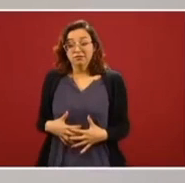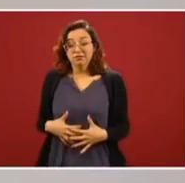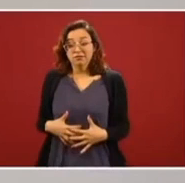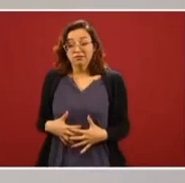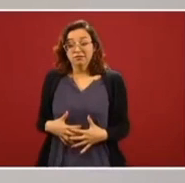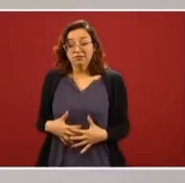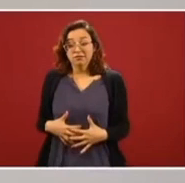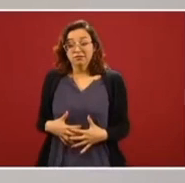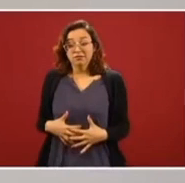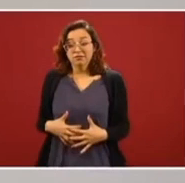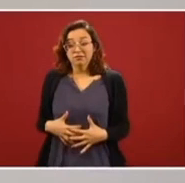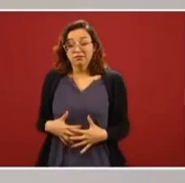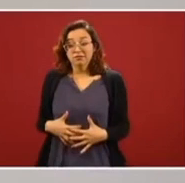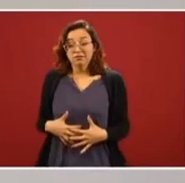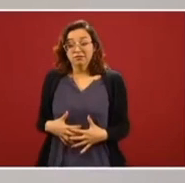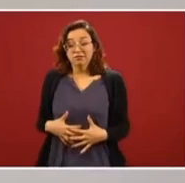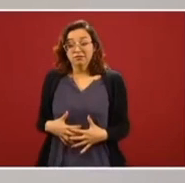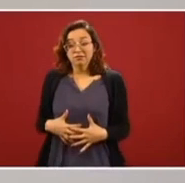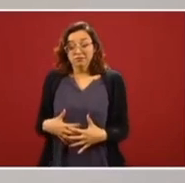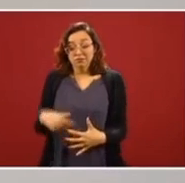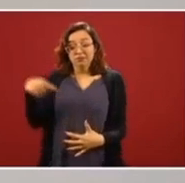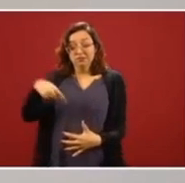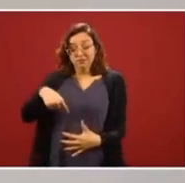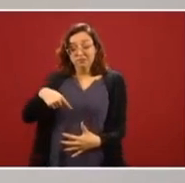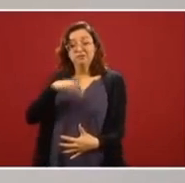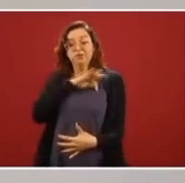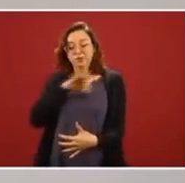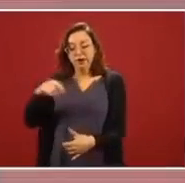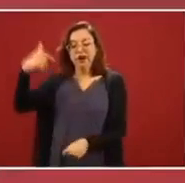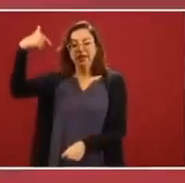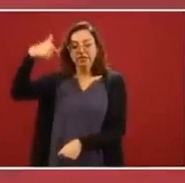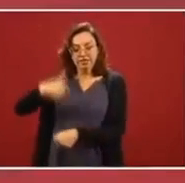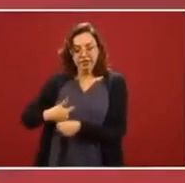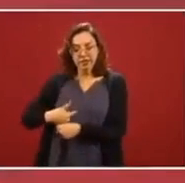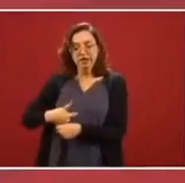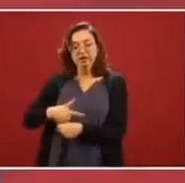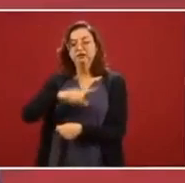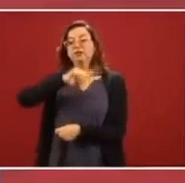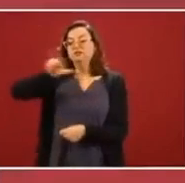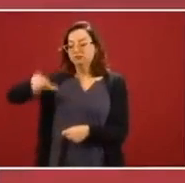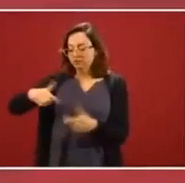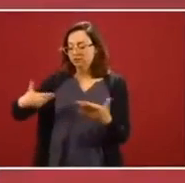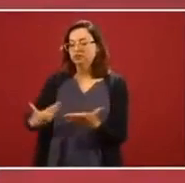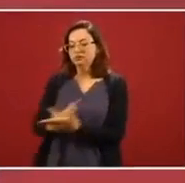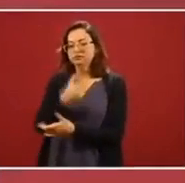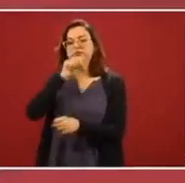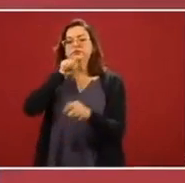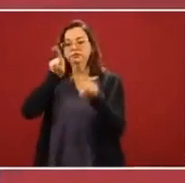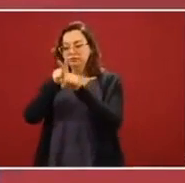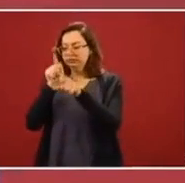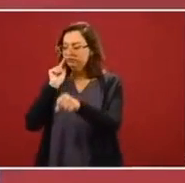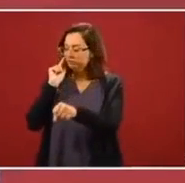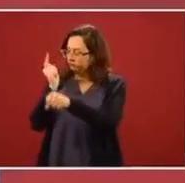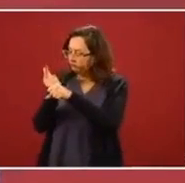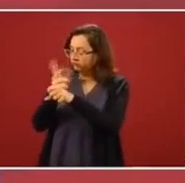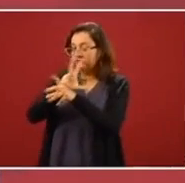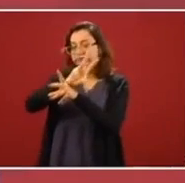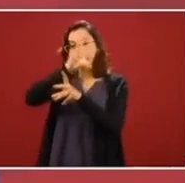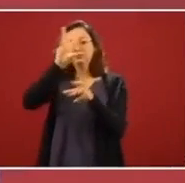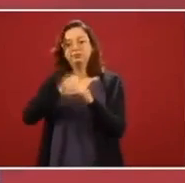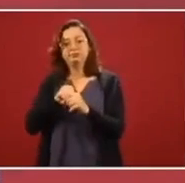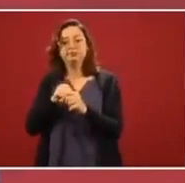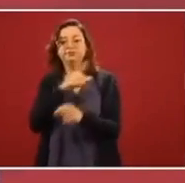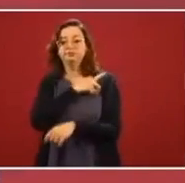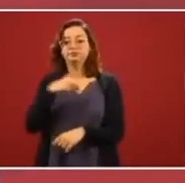do detection even before they are born. Entonces, toda esta gama, esta situación, la tenemos que integrar